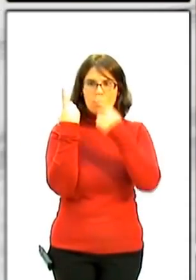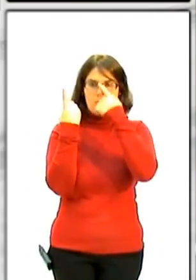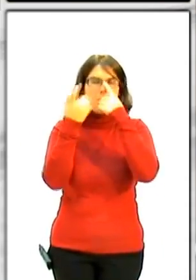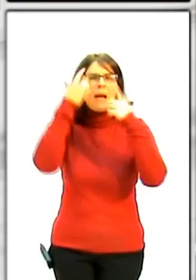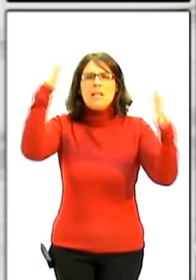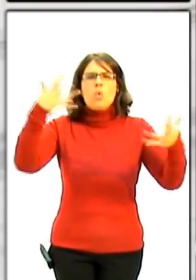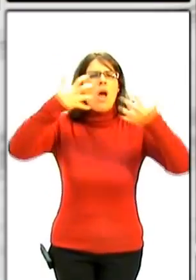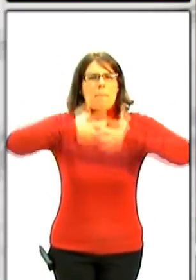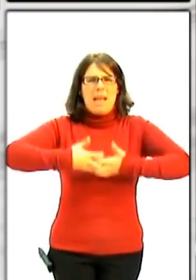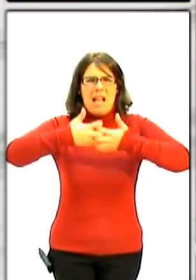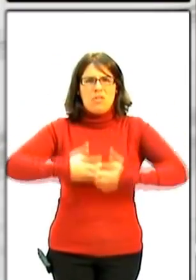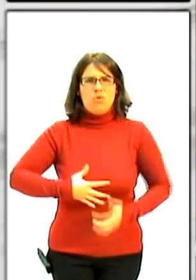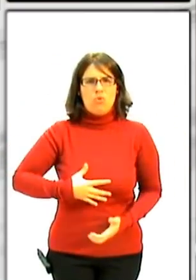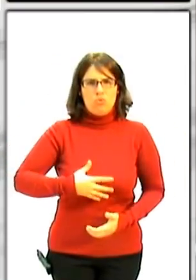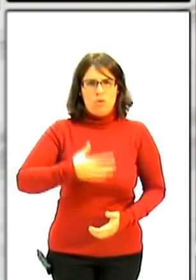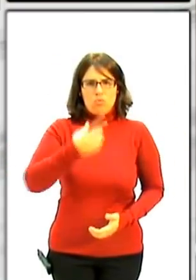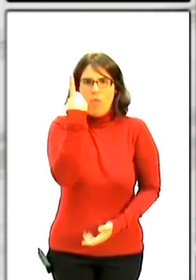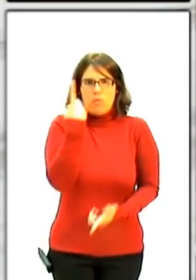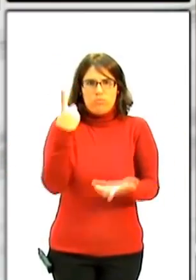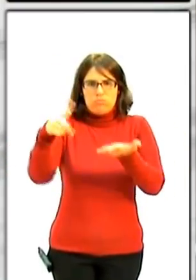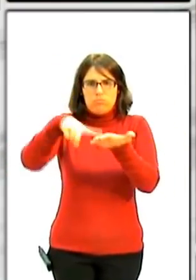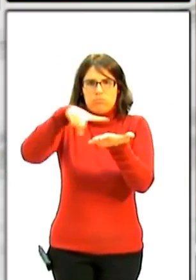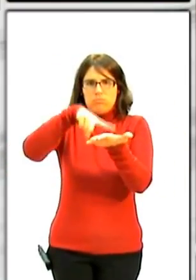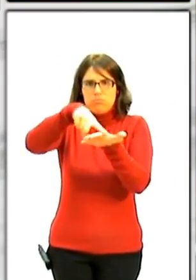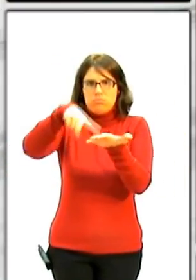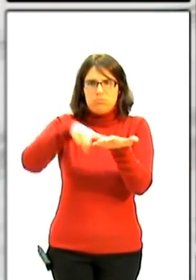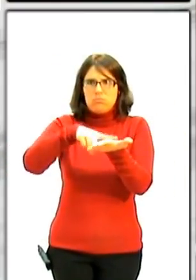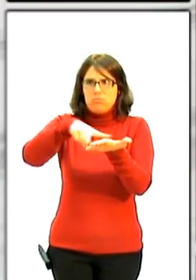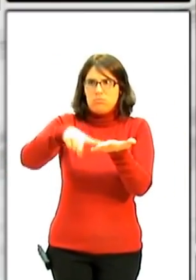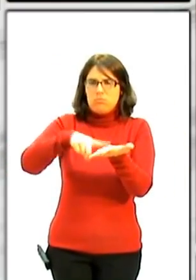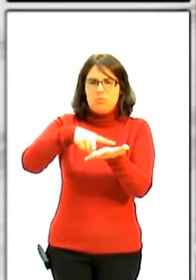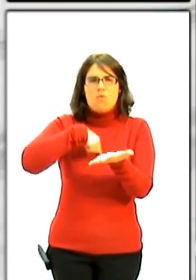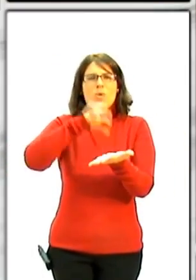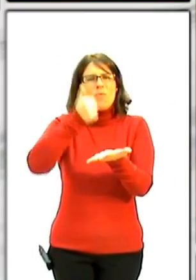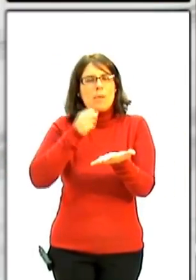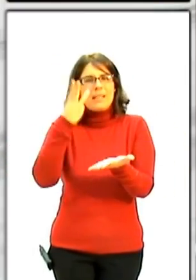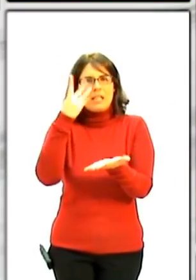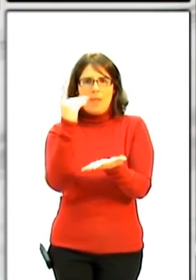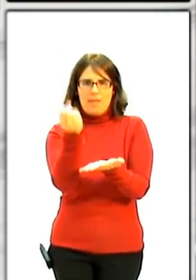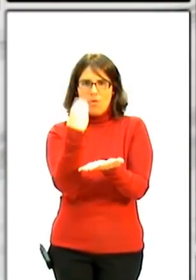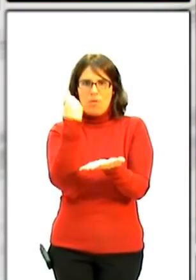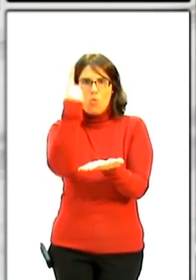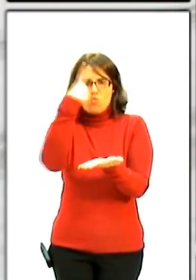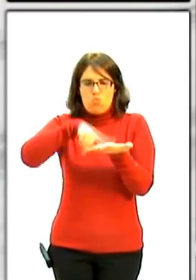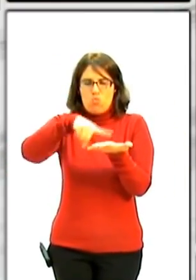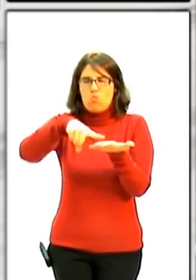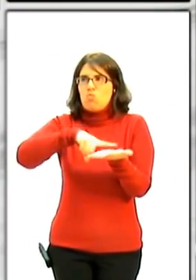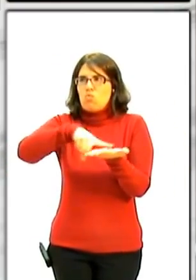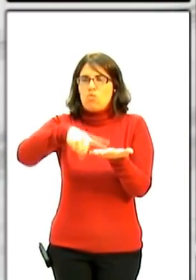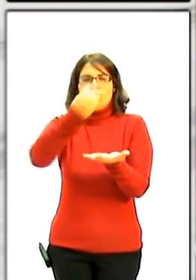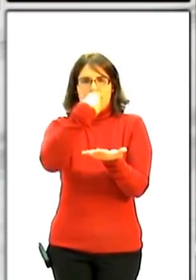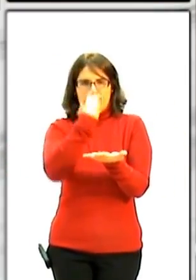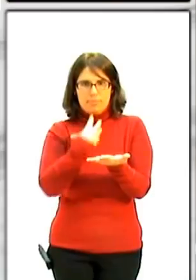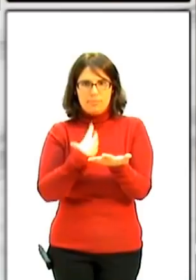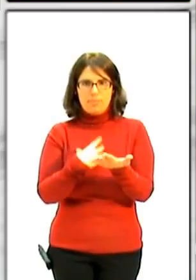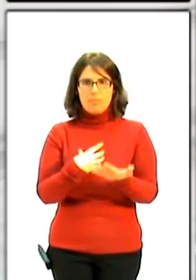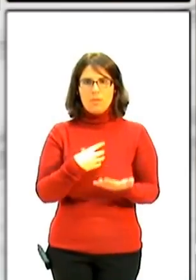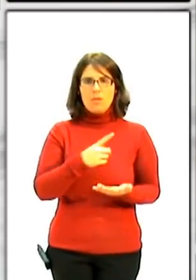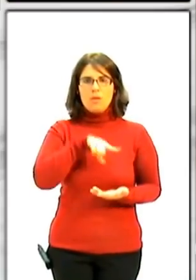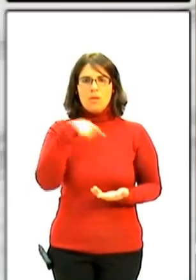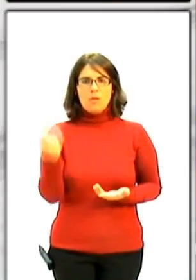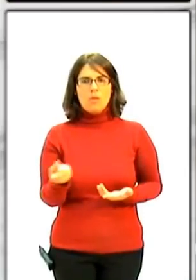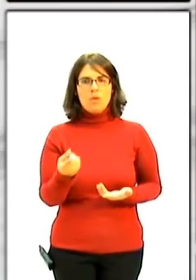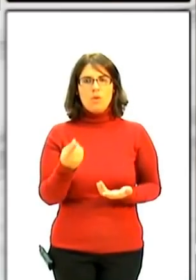pudiera tocar solo con un dedo esa imagen de forma tridimensional, ¿no? El proyecto GRAP también